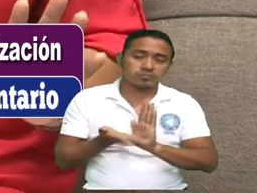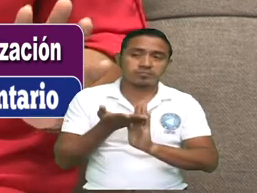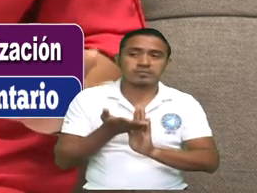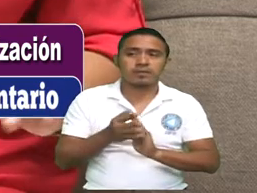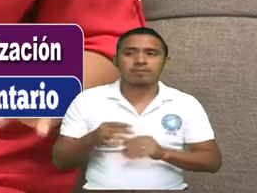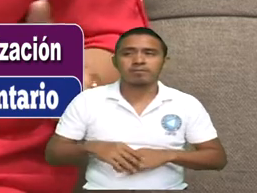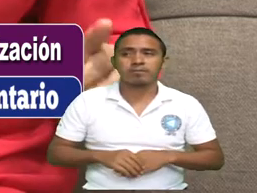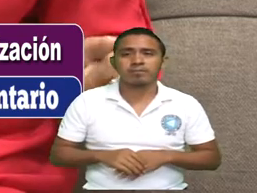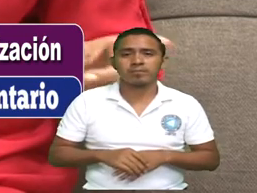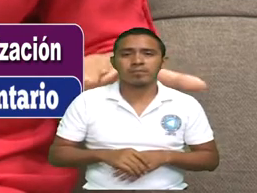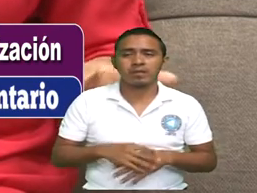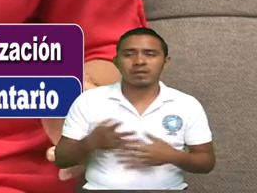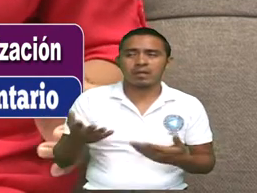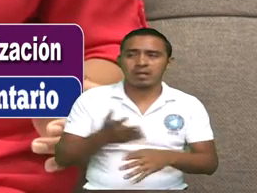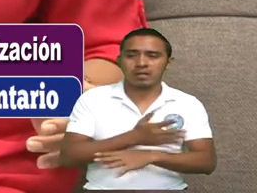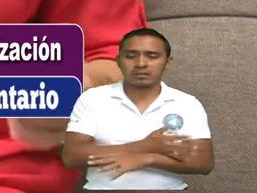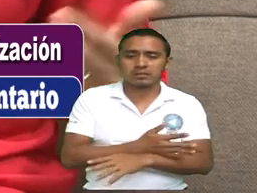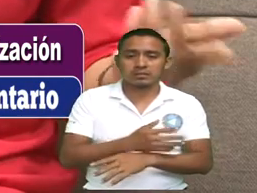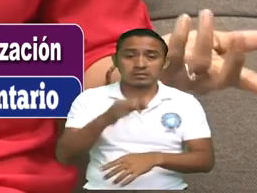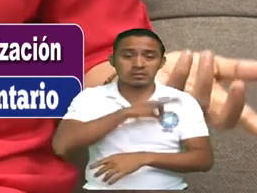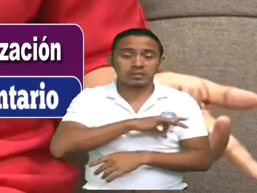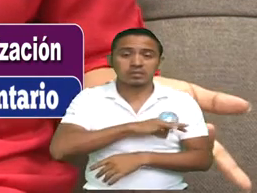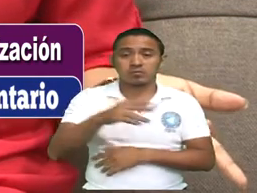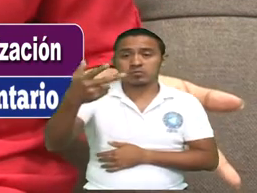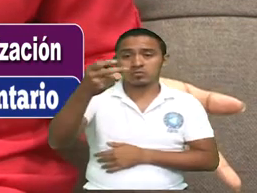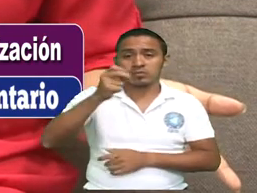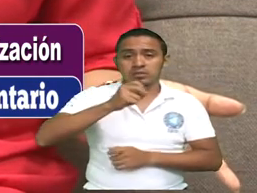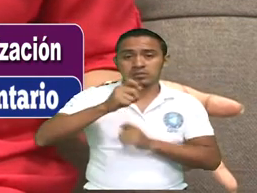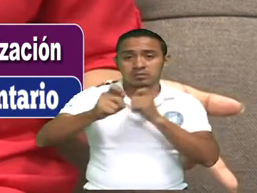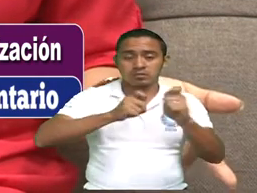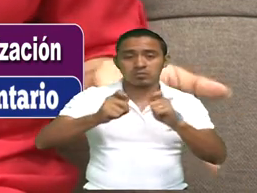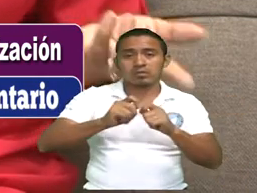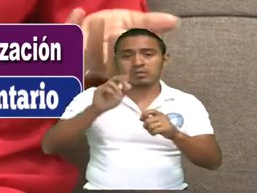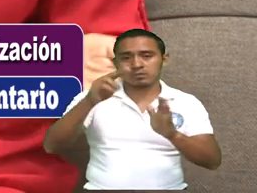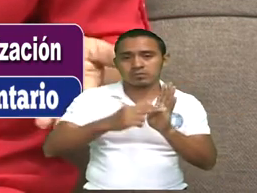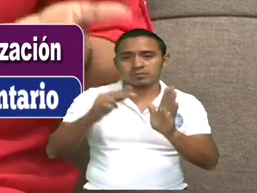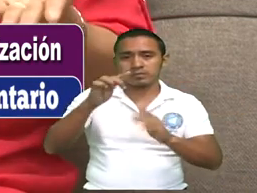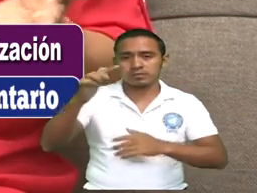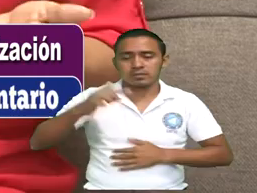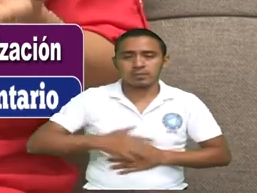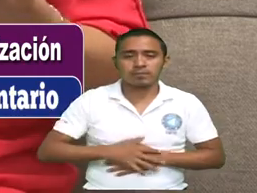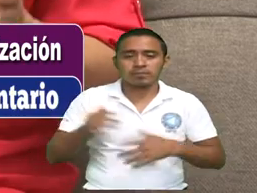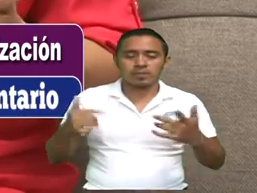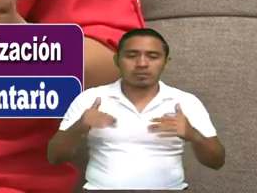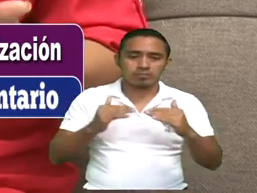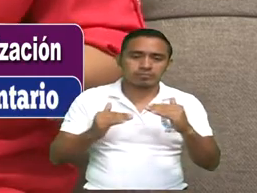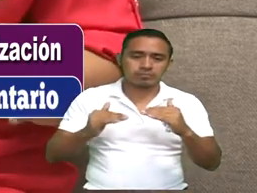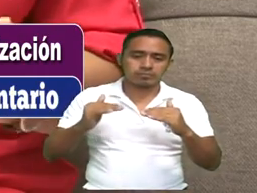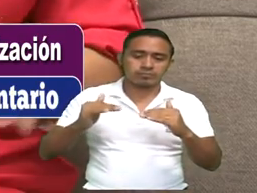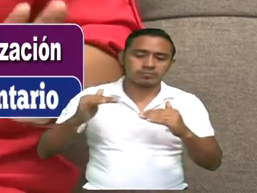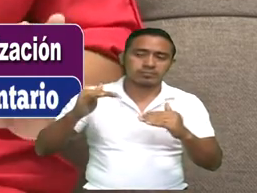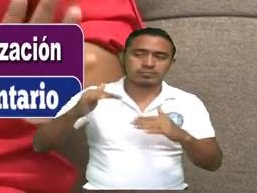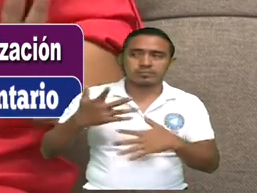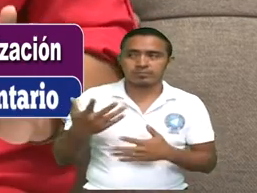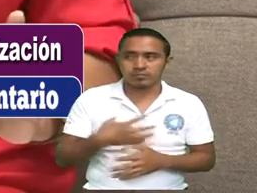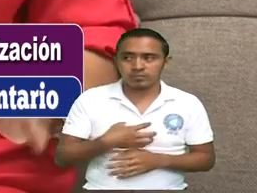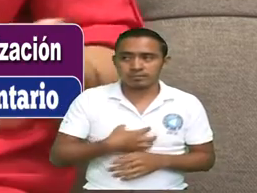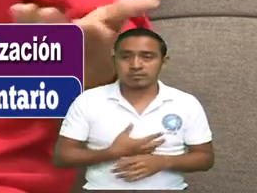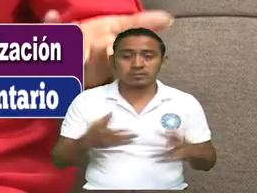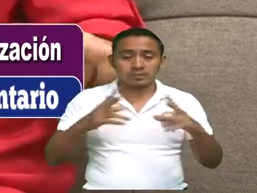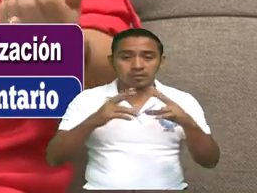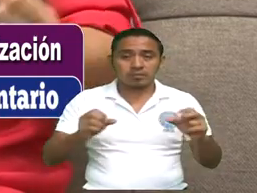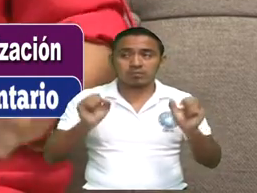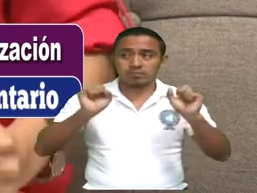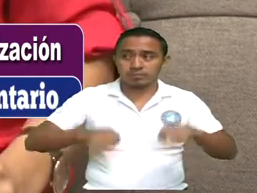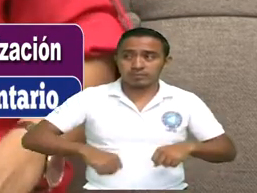Los maestros ganaban el equivalente a $80 en el 2007 y se ha venido subiendo de acuerdo a lo que el país